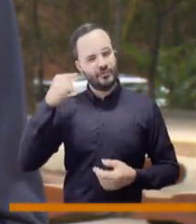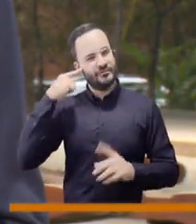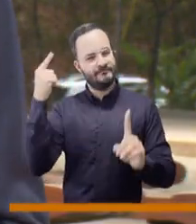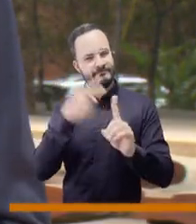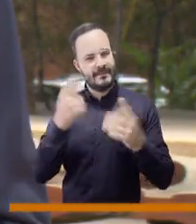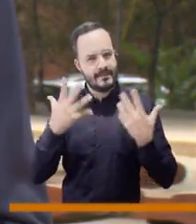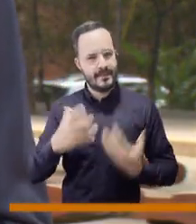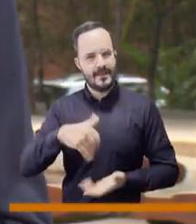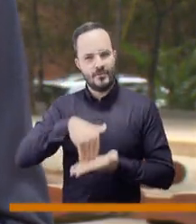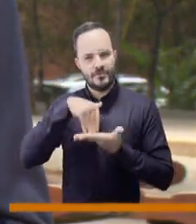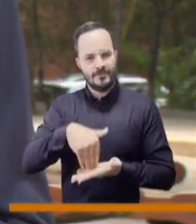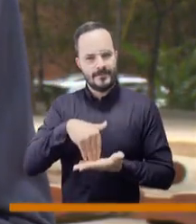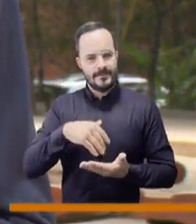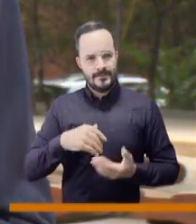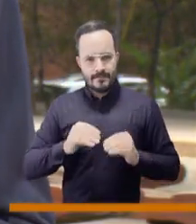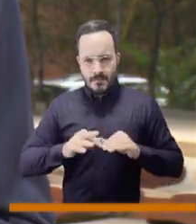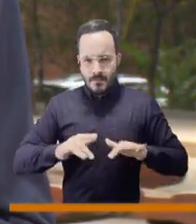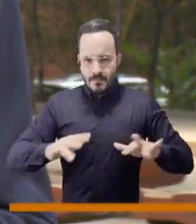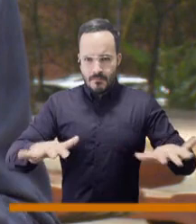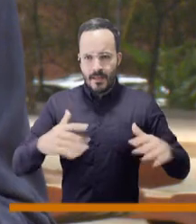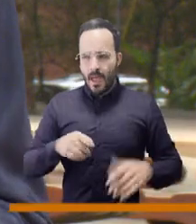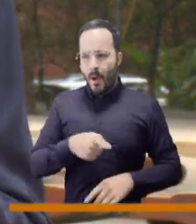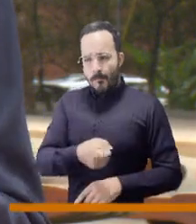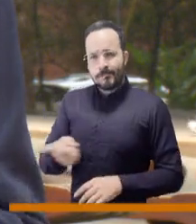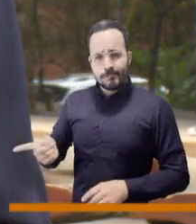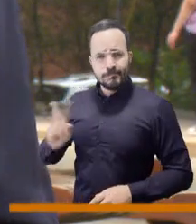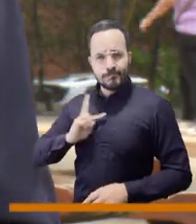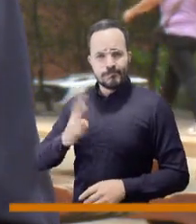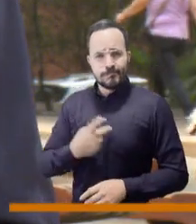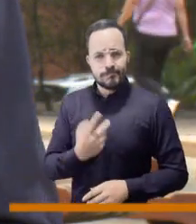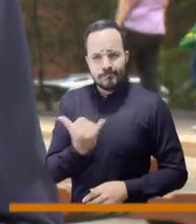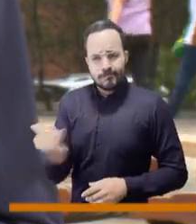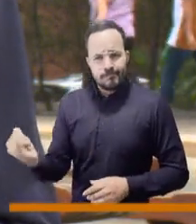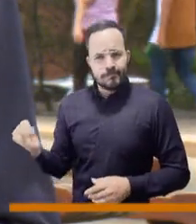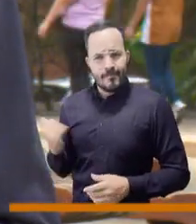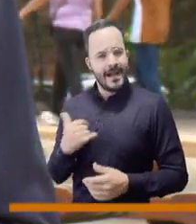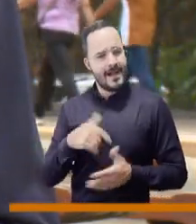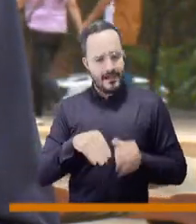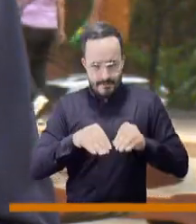muy claramente las existencias trans,